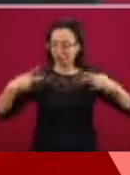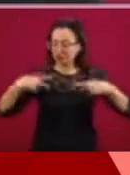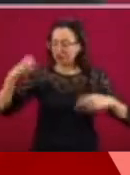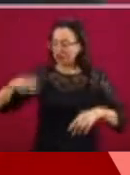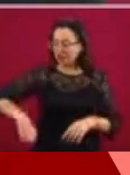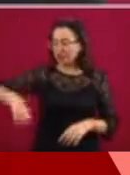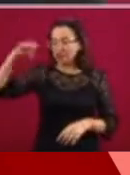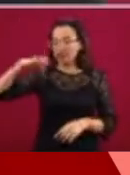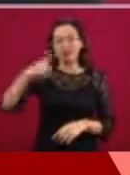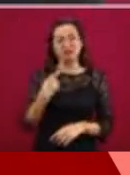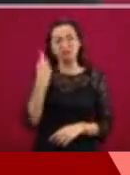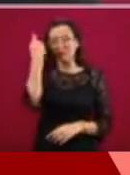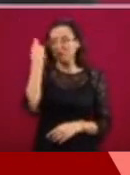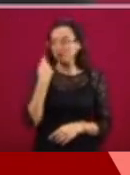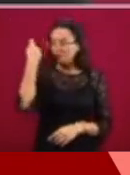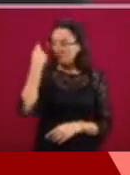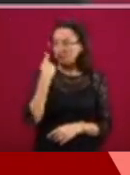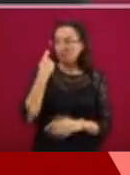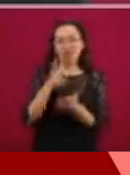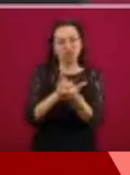mayores a la pensión